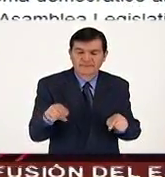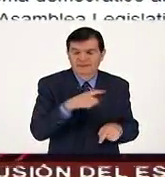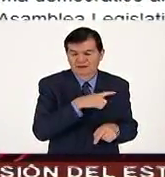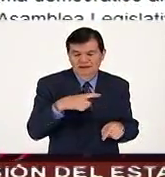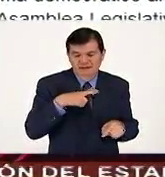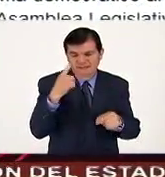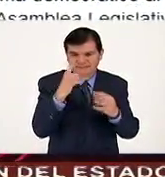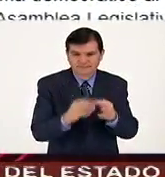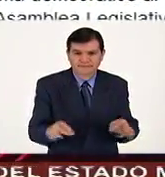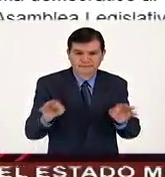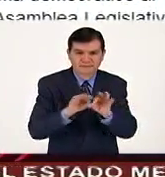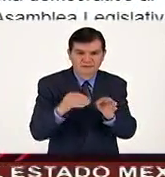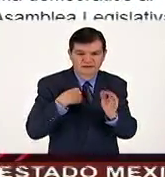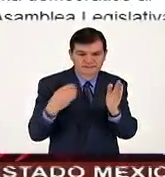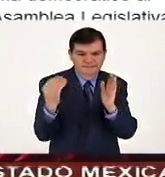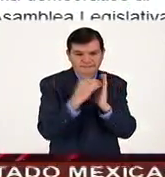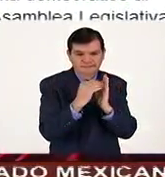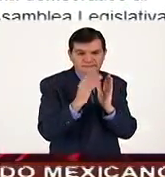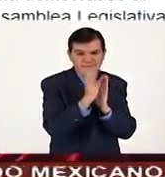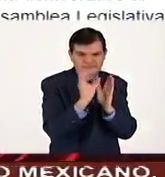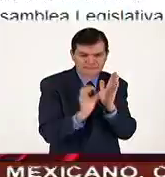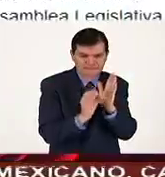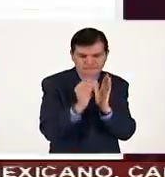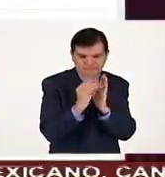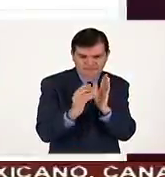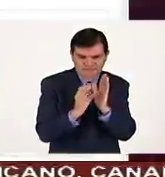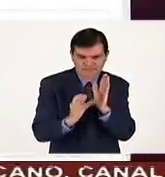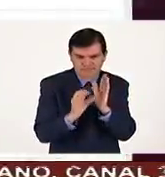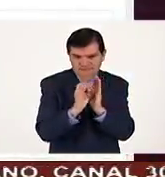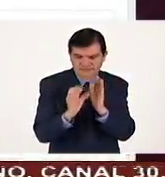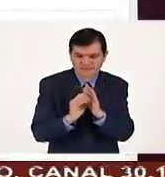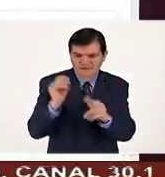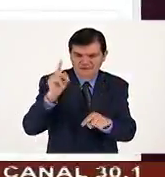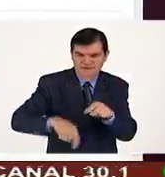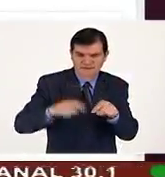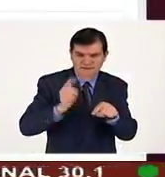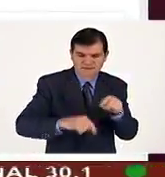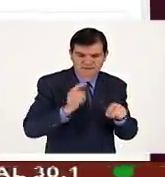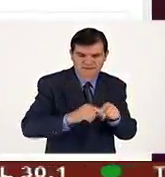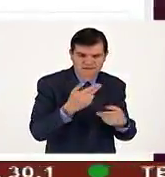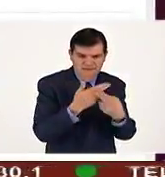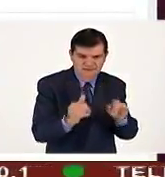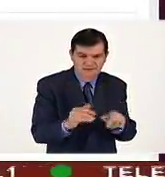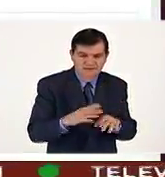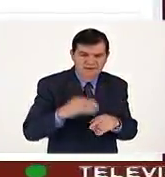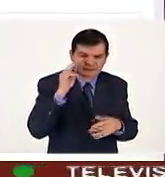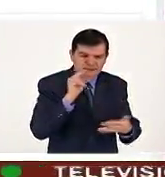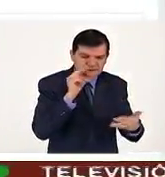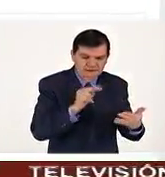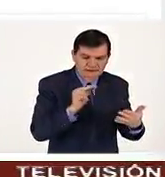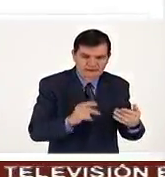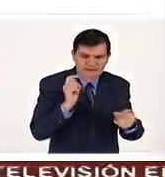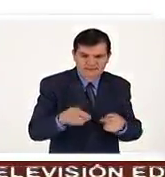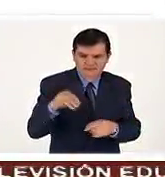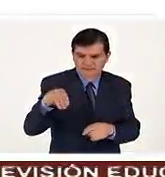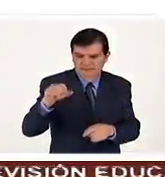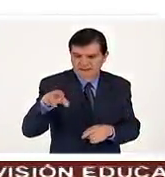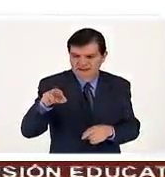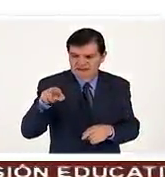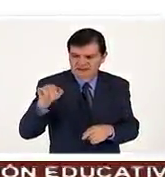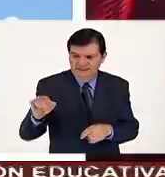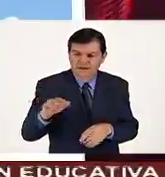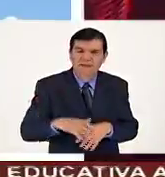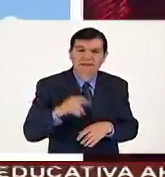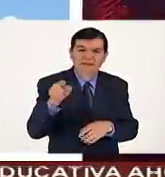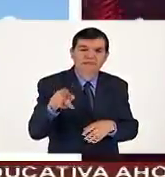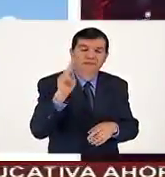tomar relevancia si lo dicta la Constitución nunca debe ser violentada en ningún momento, habrá que ver lo que responde Macri, pero sin